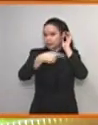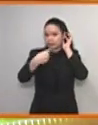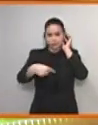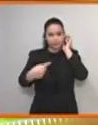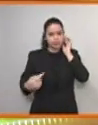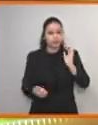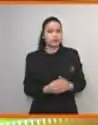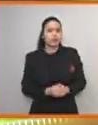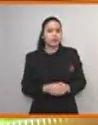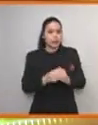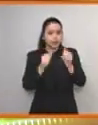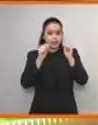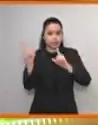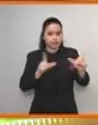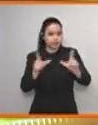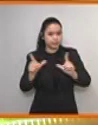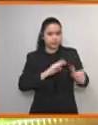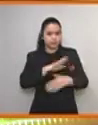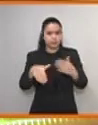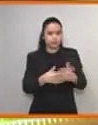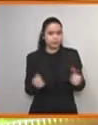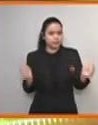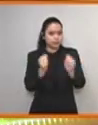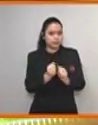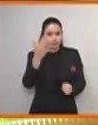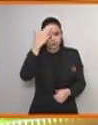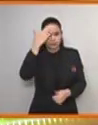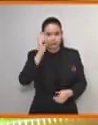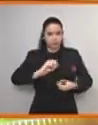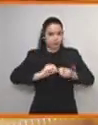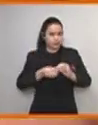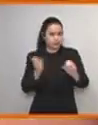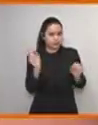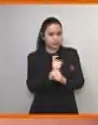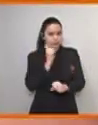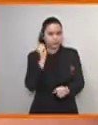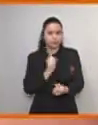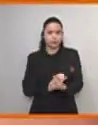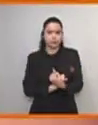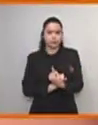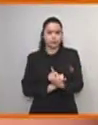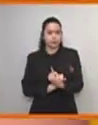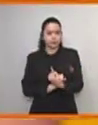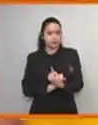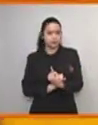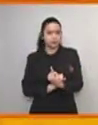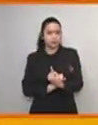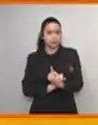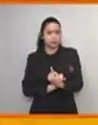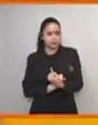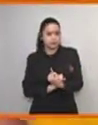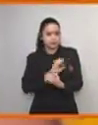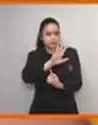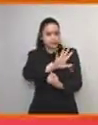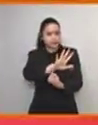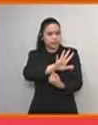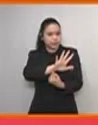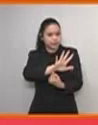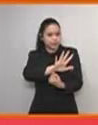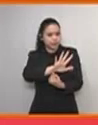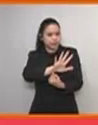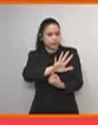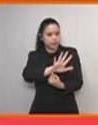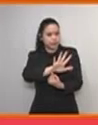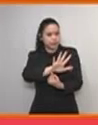la diaria así que preparado si me acompañas a recibir el primer dígito y este es el 5 siguiente